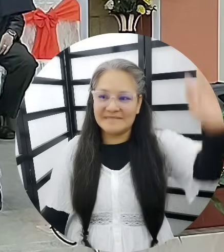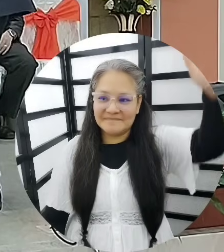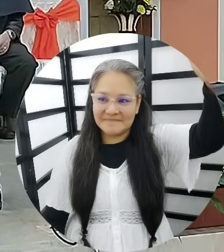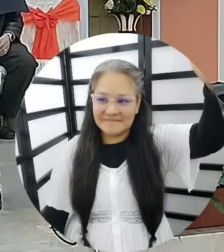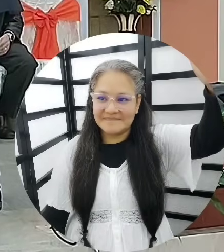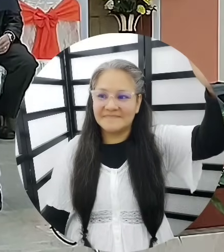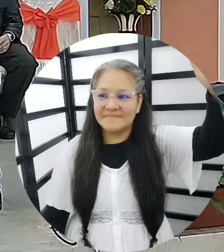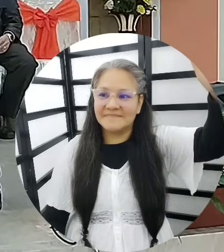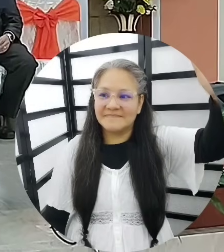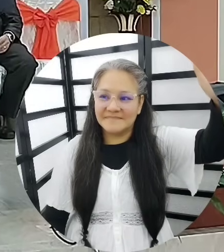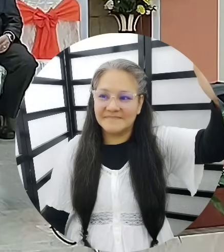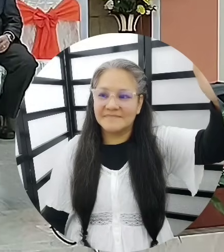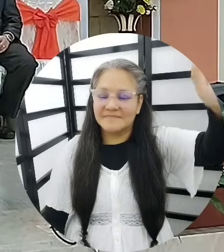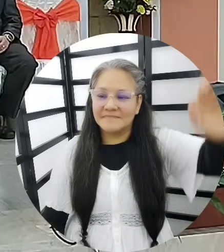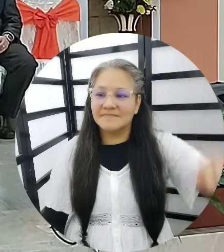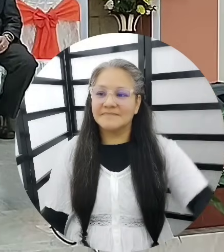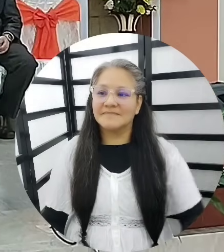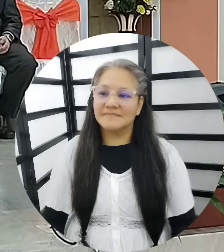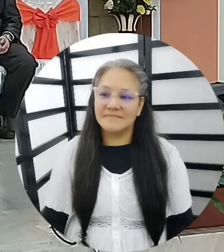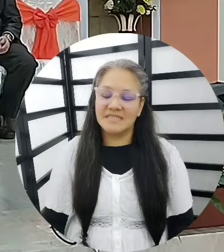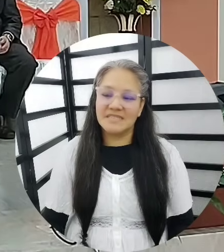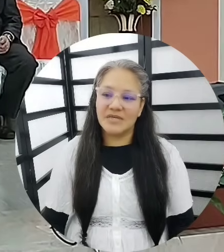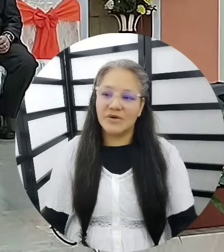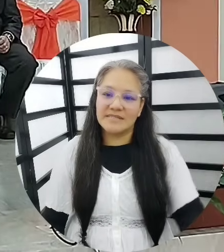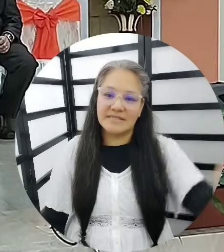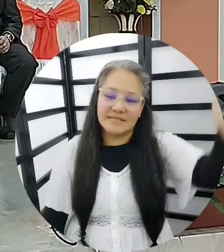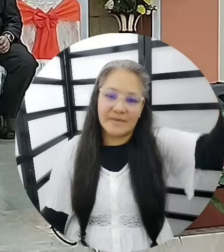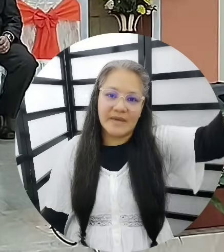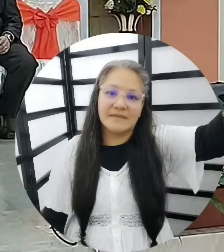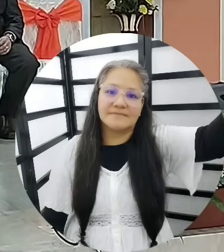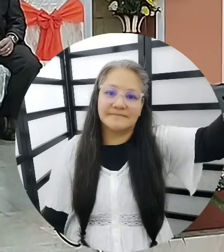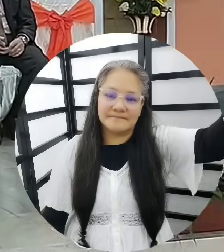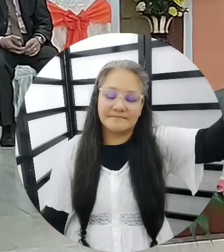se puede ocultar. Hay gente que son más arrogantes